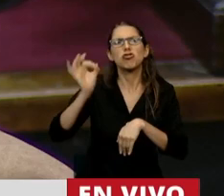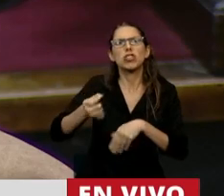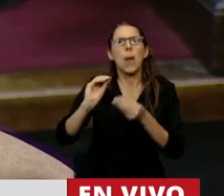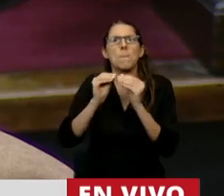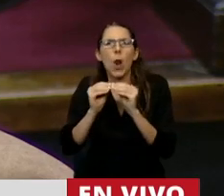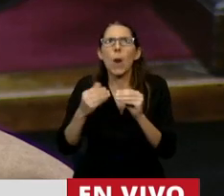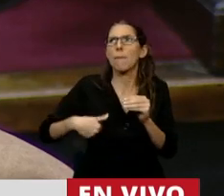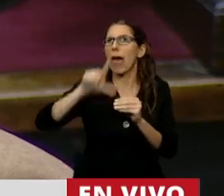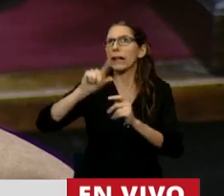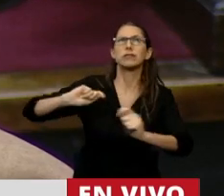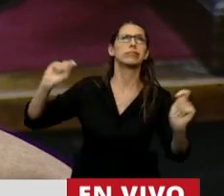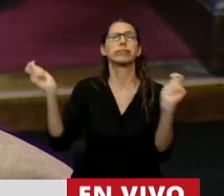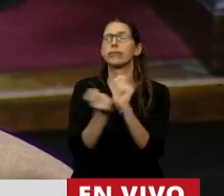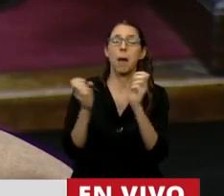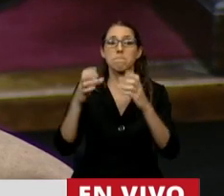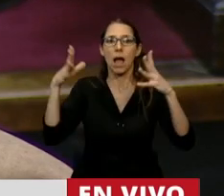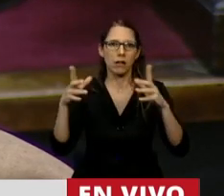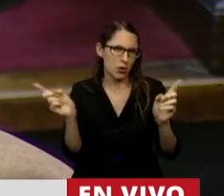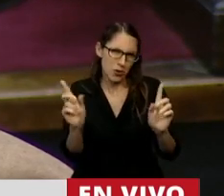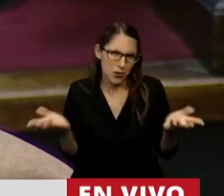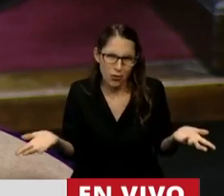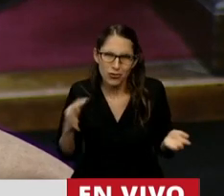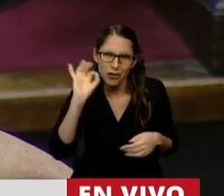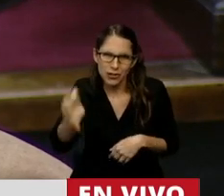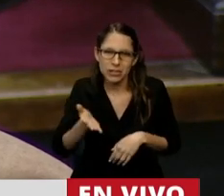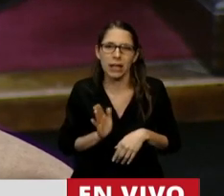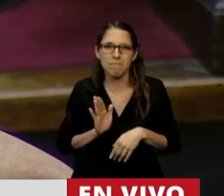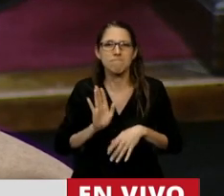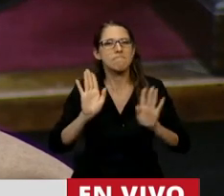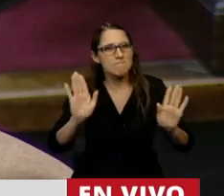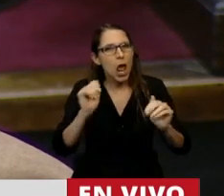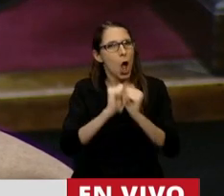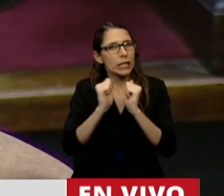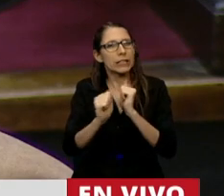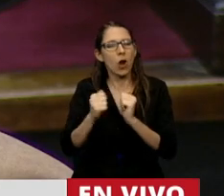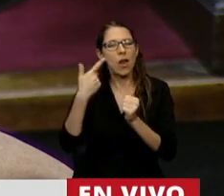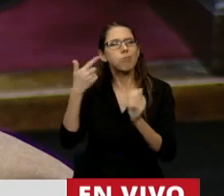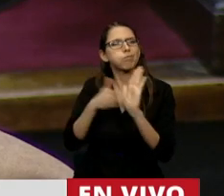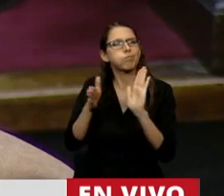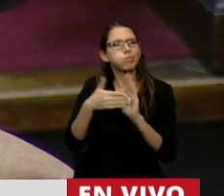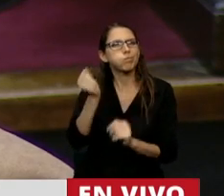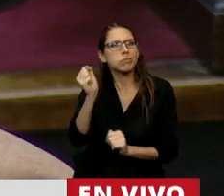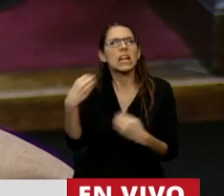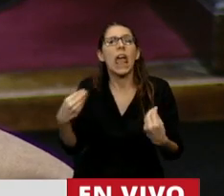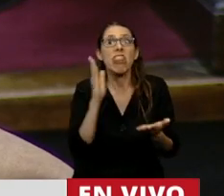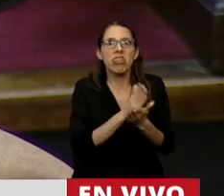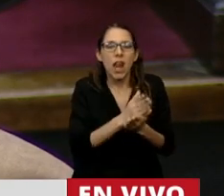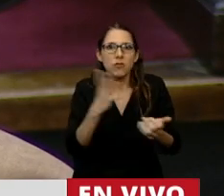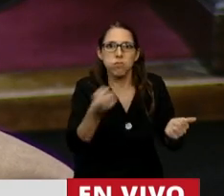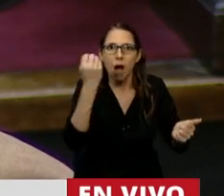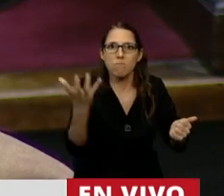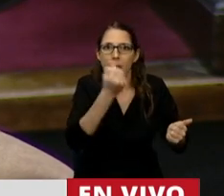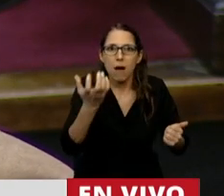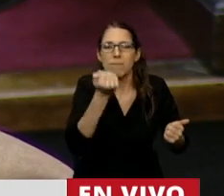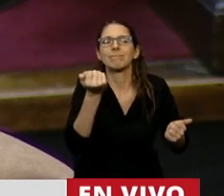tiene nuestro país, pero la historia nos dice que con cada ampliación de derecho, el tiempo fue el